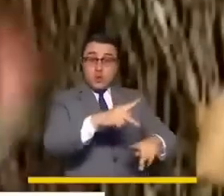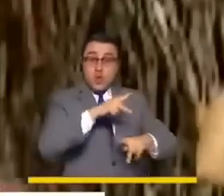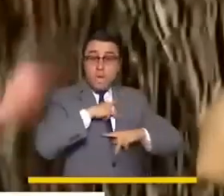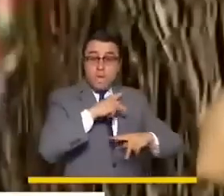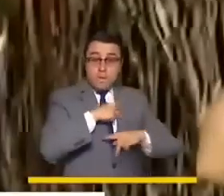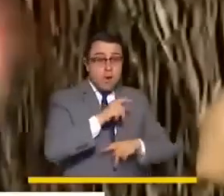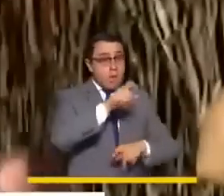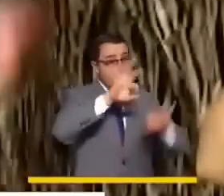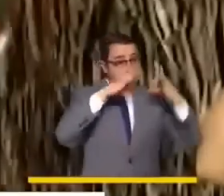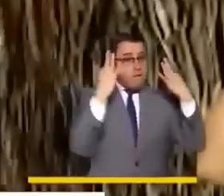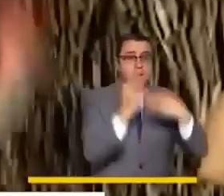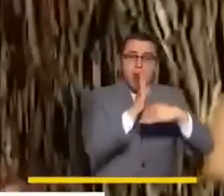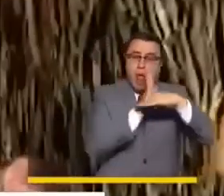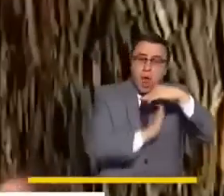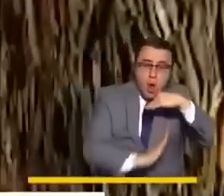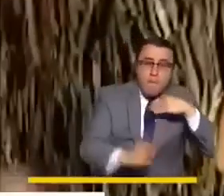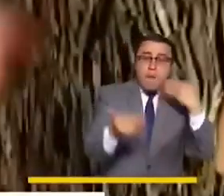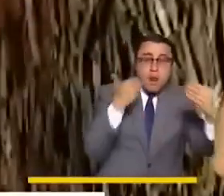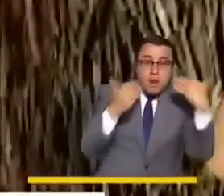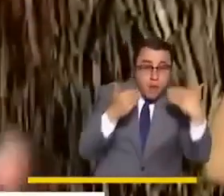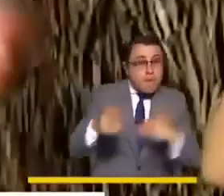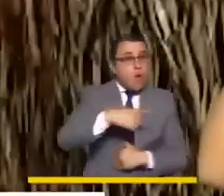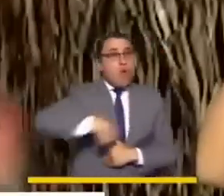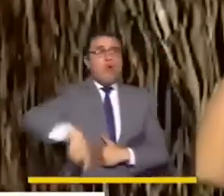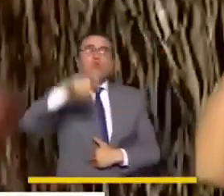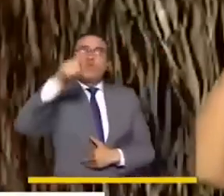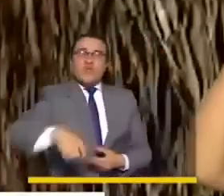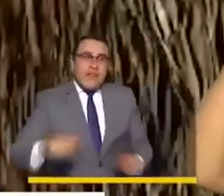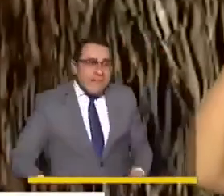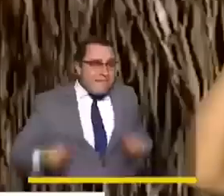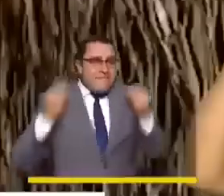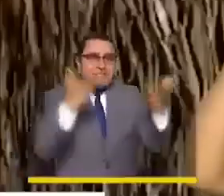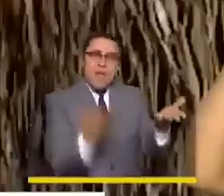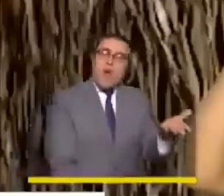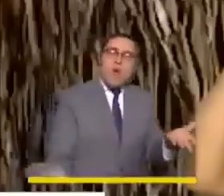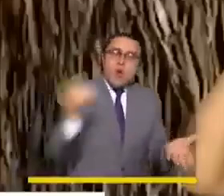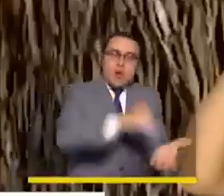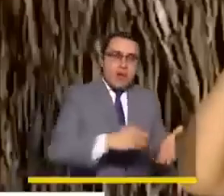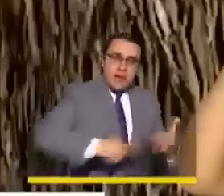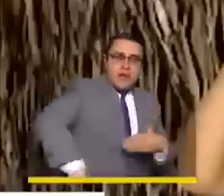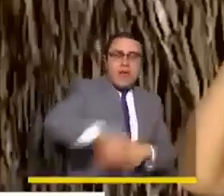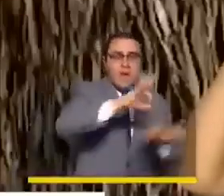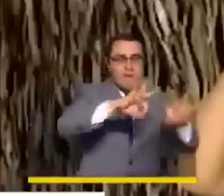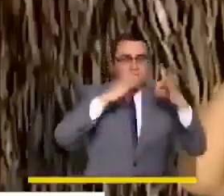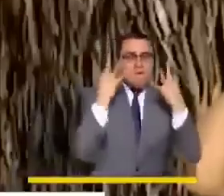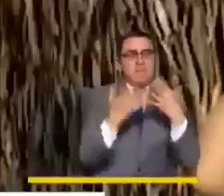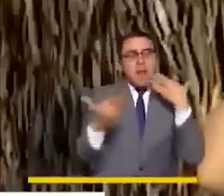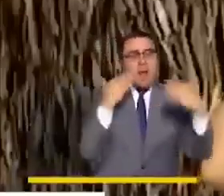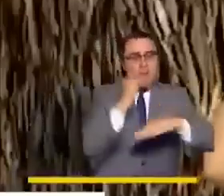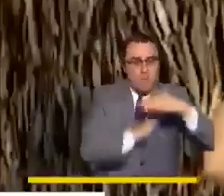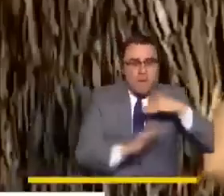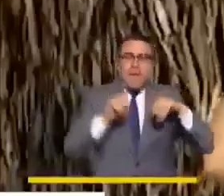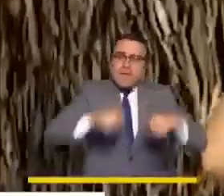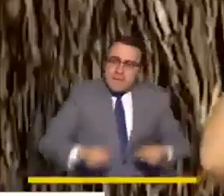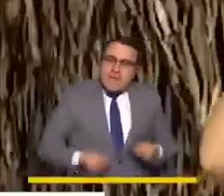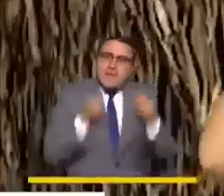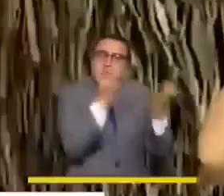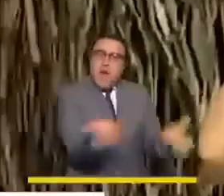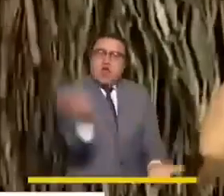pertenece a una humilde familia campesina, debe devolvérsela a la humilde familia campesina.